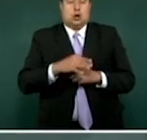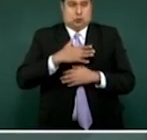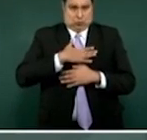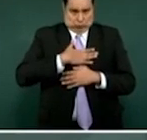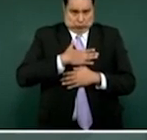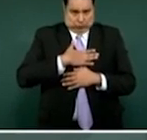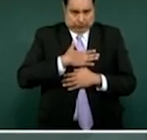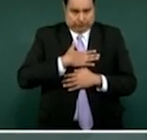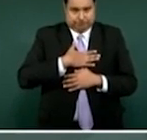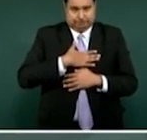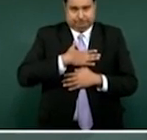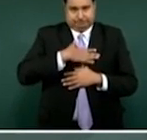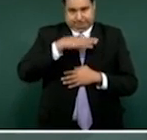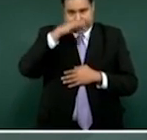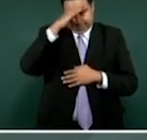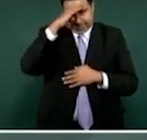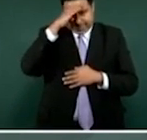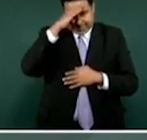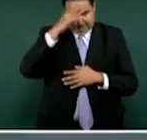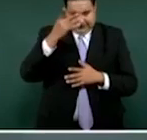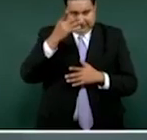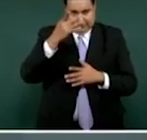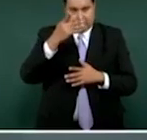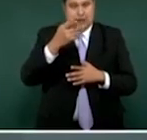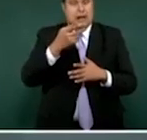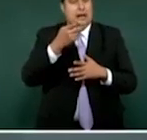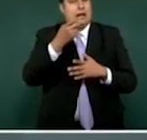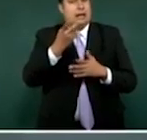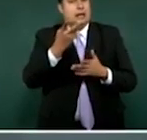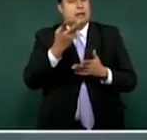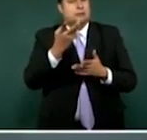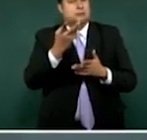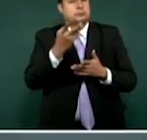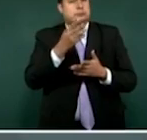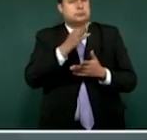auspiciar, quiero usar la palabra, el término correcto,